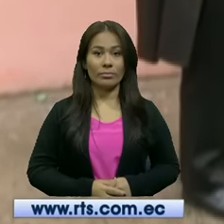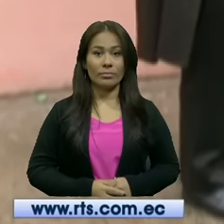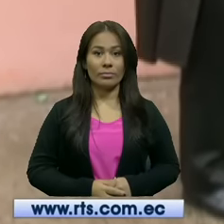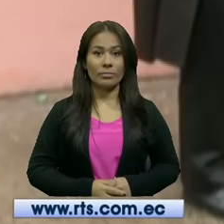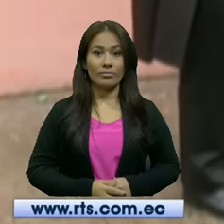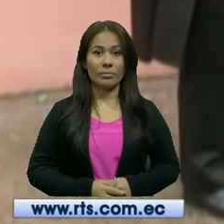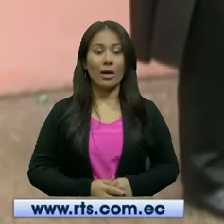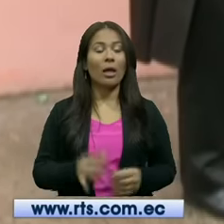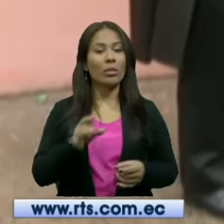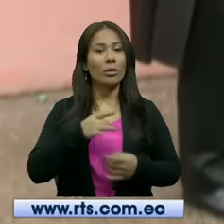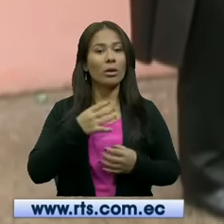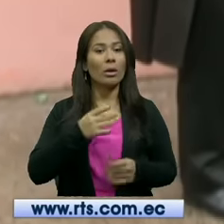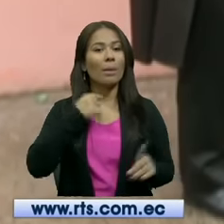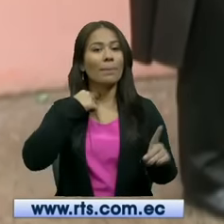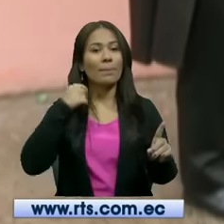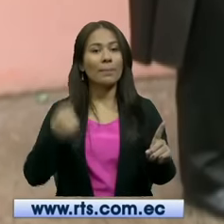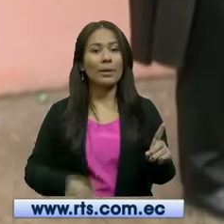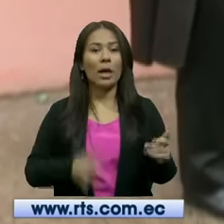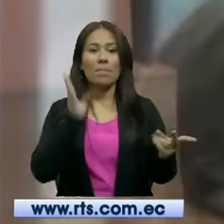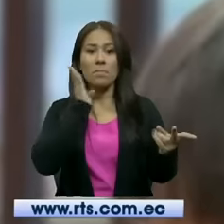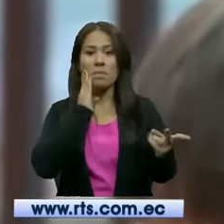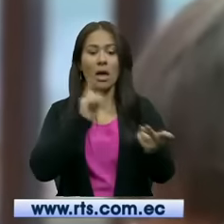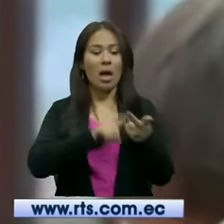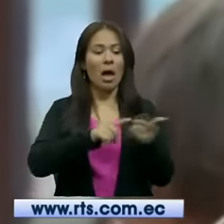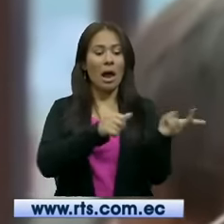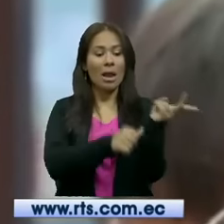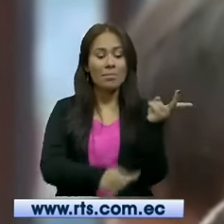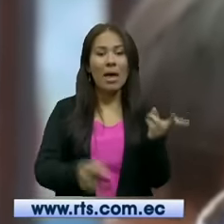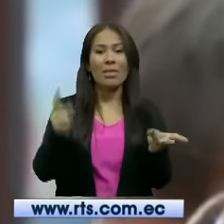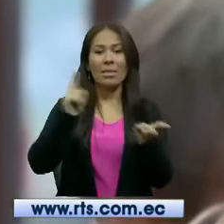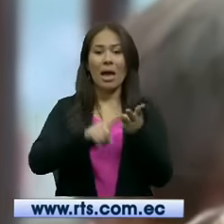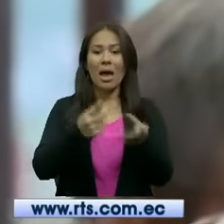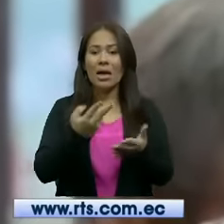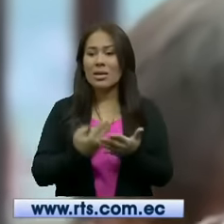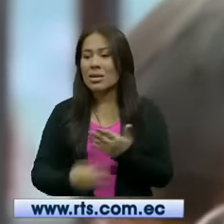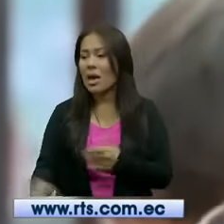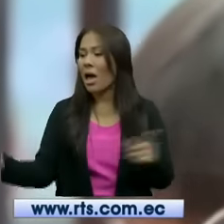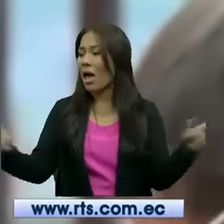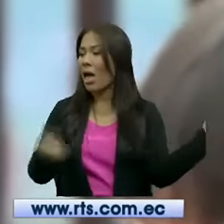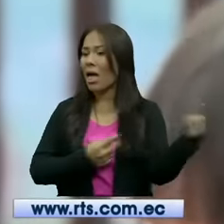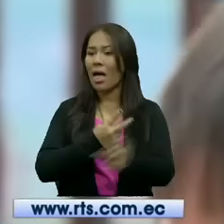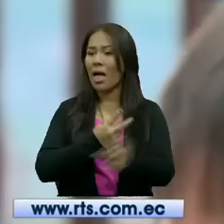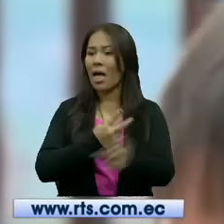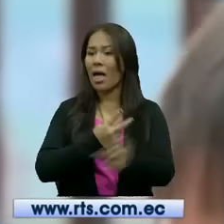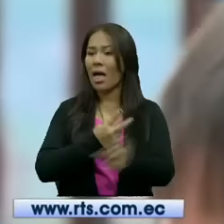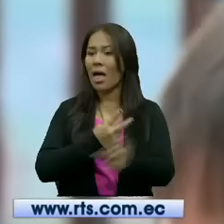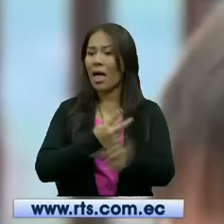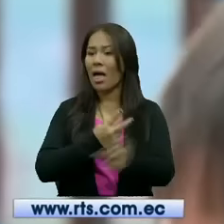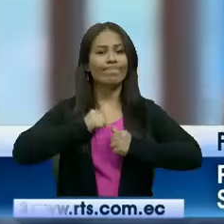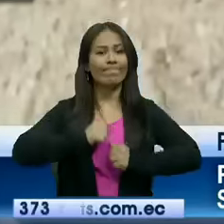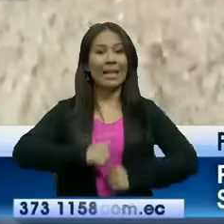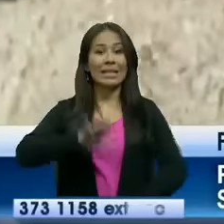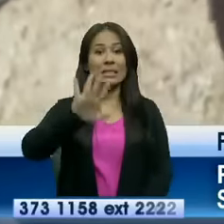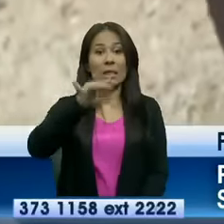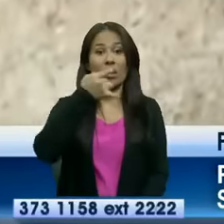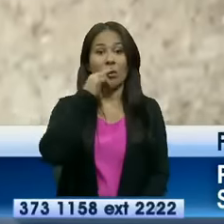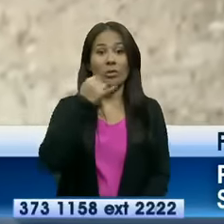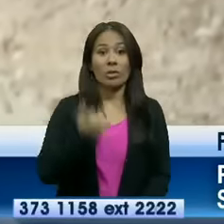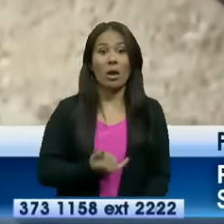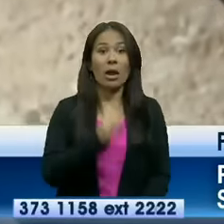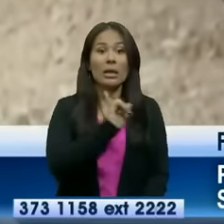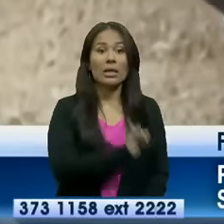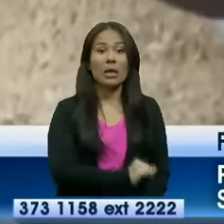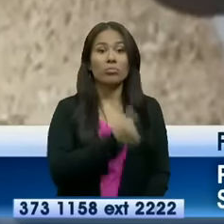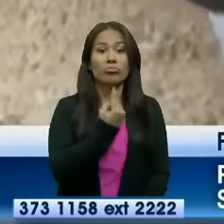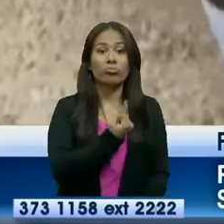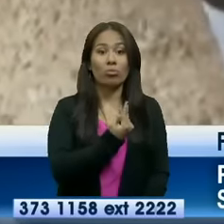Al dolor de haber perdido a la madre, a la hermana, a la hija, al ser querido, se suma un drama humano. 5 pequeños se quedan en la orfandad. El